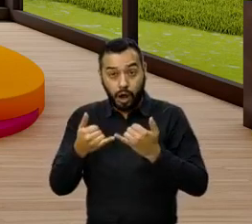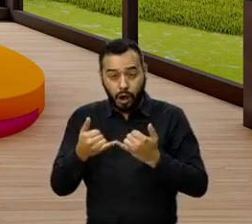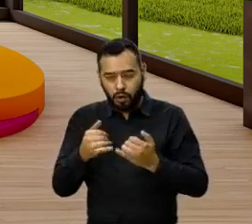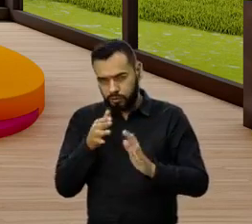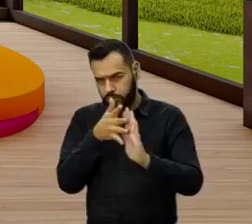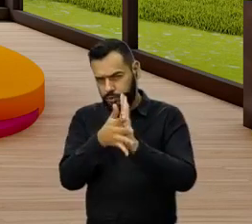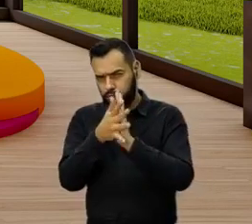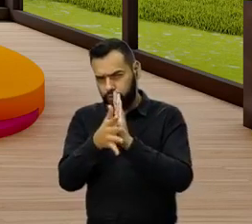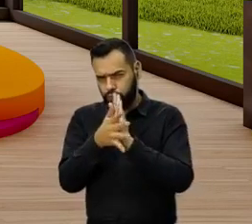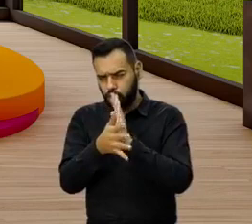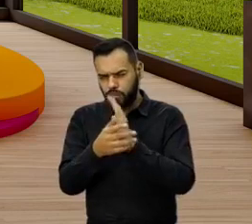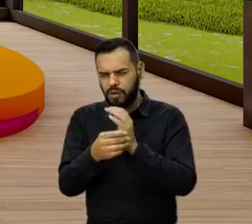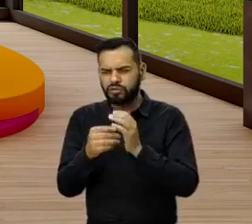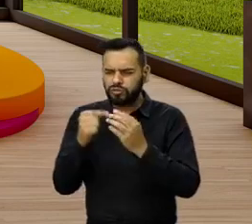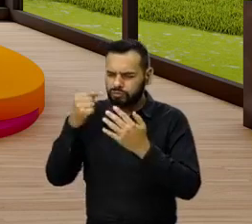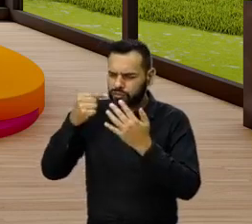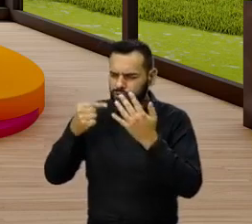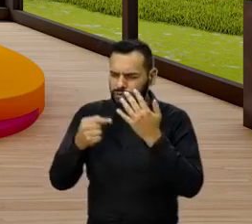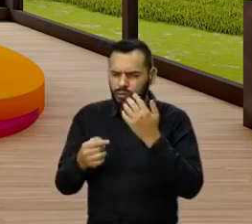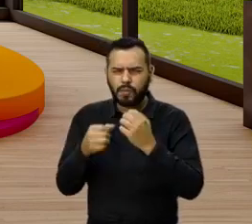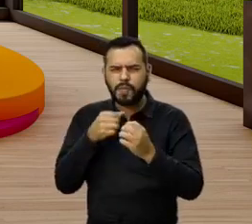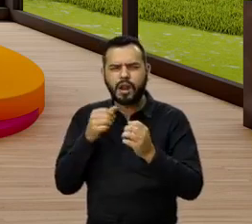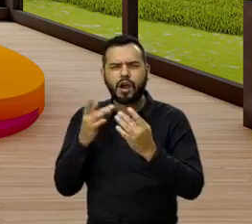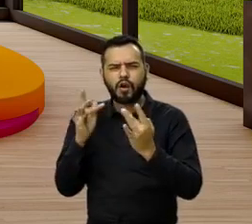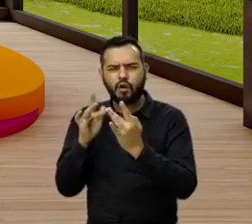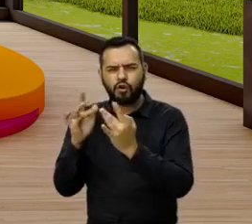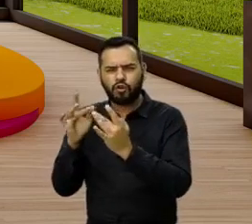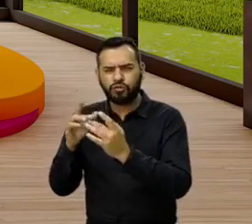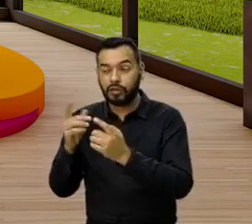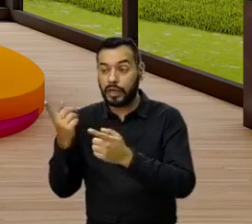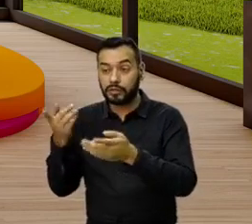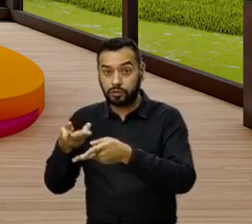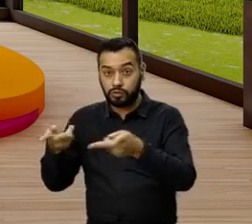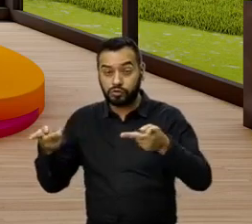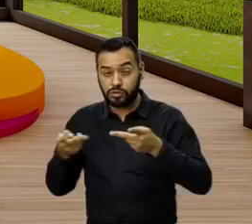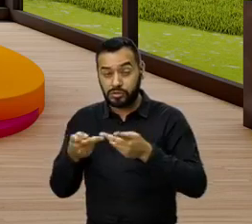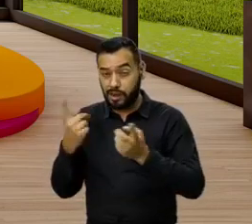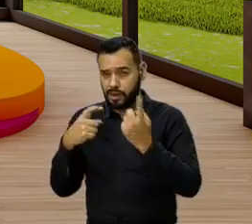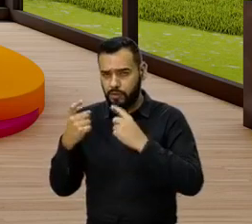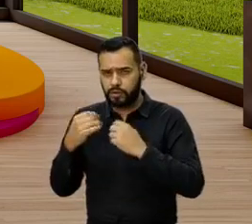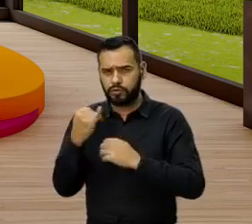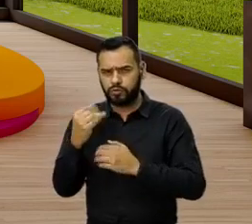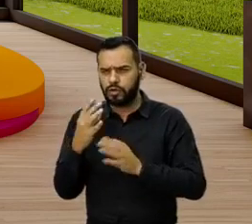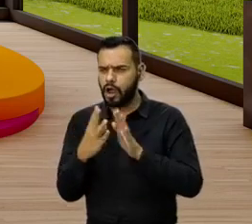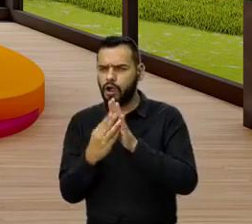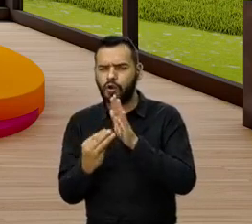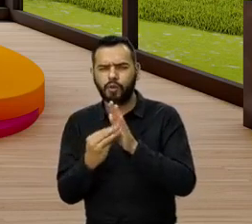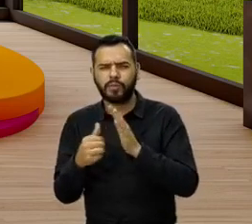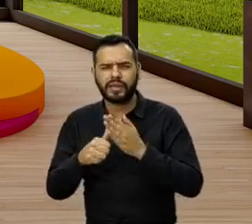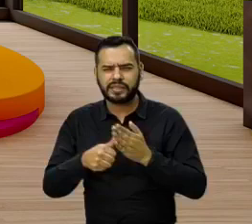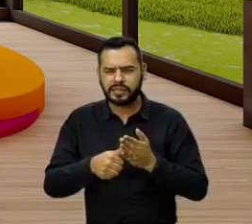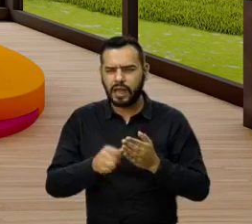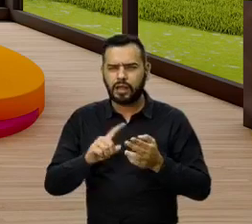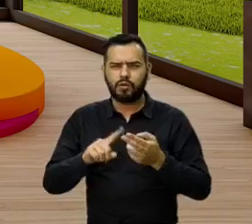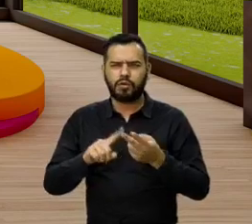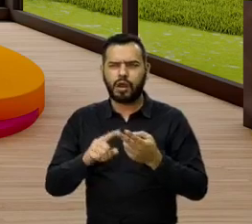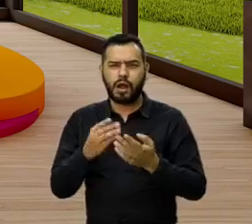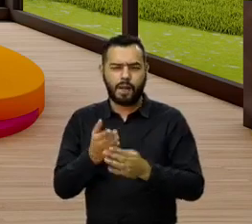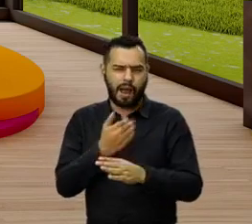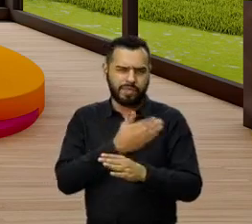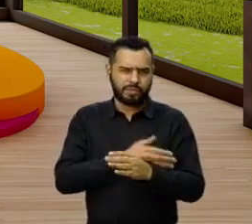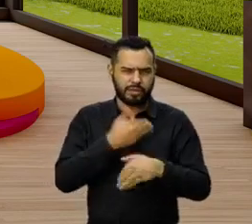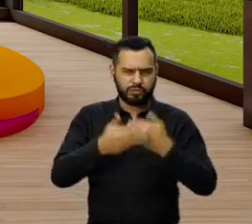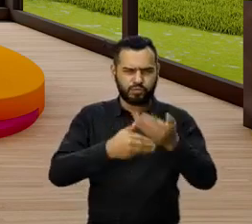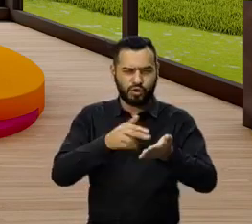momento les vamos a dar los datos para que se puedan contactar en nuestra sala de ventas si ustedes ya cuentan de pronto con copie cita de la sede de la tienen un proceso de pre